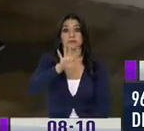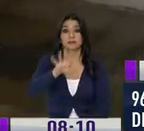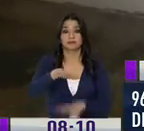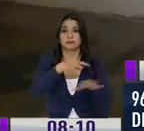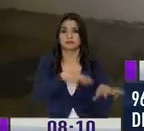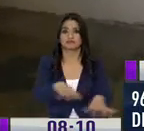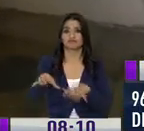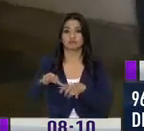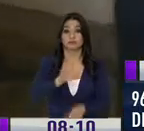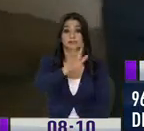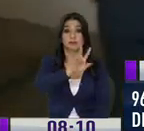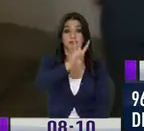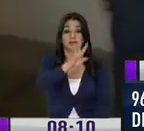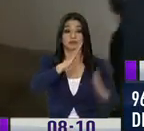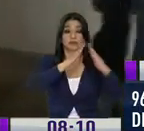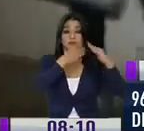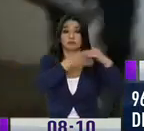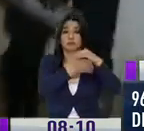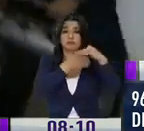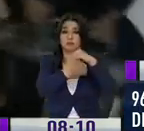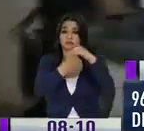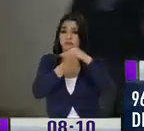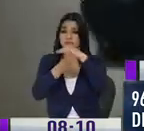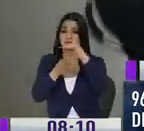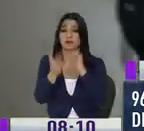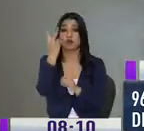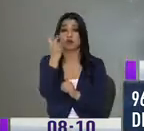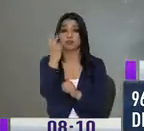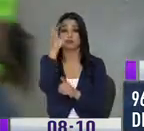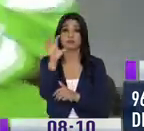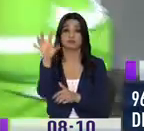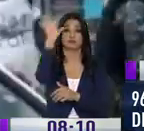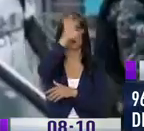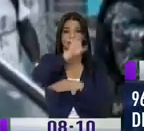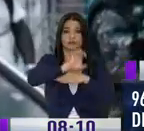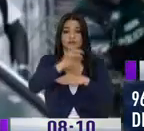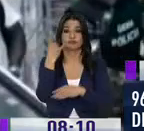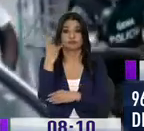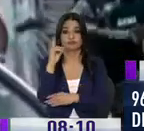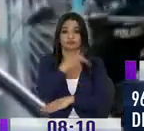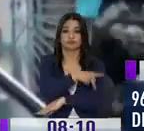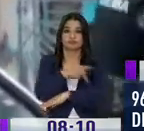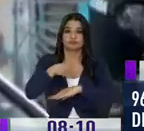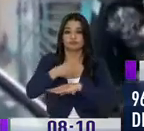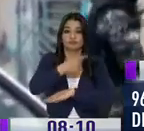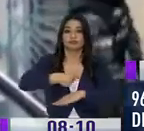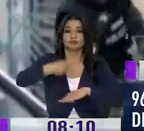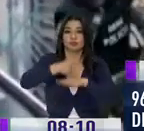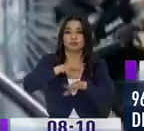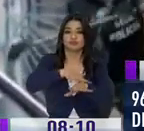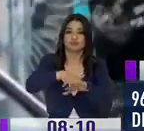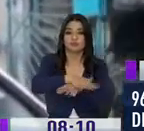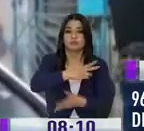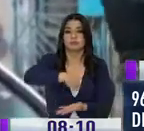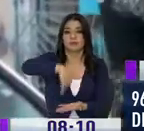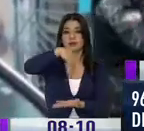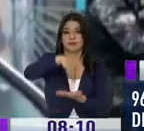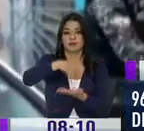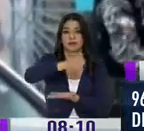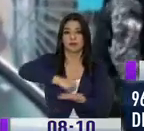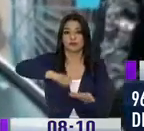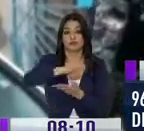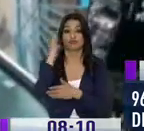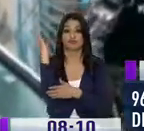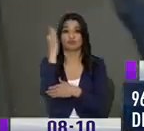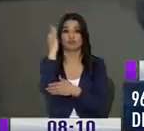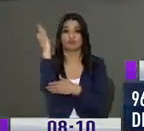con 32 allanamientos simultáneos en 11 provincias del país. Bolívar, Pichincha, Guayas, Los Ríos, Manabí, Azuay,